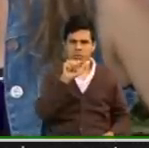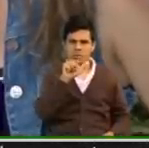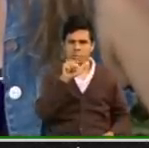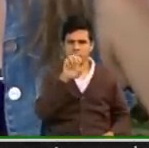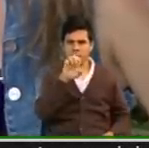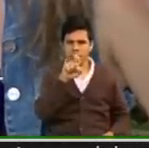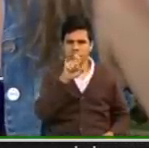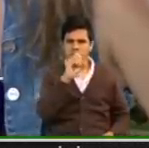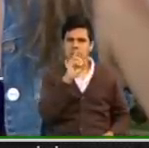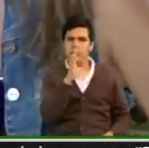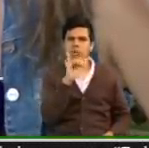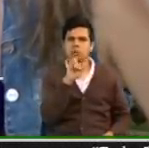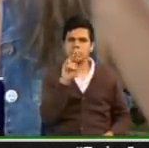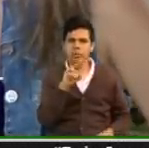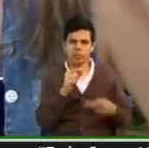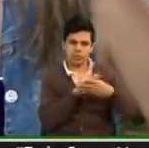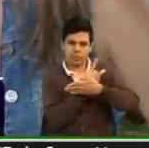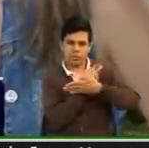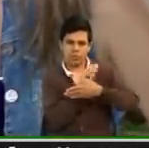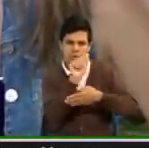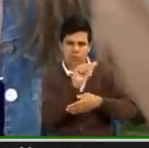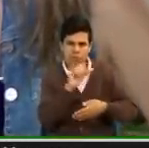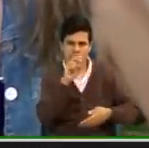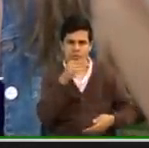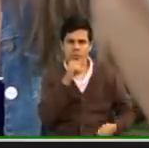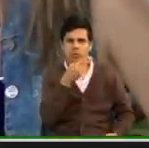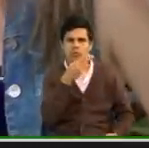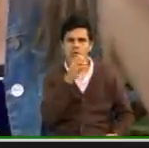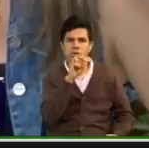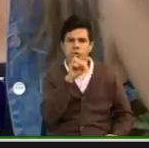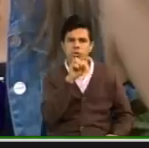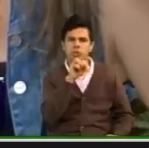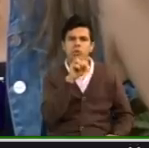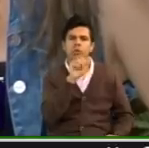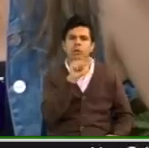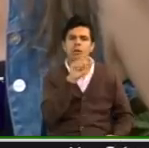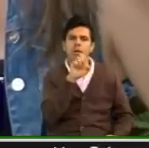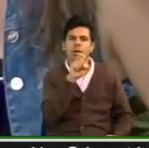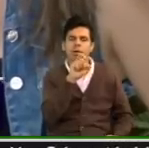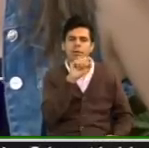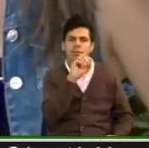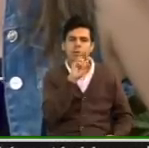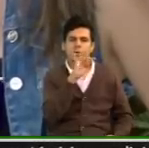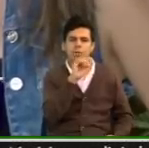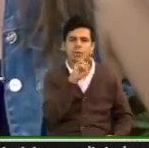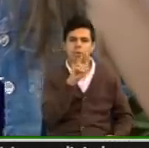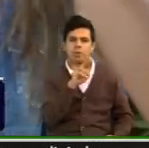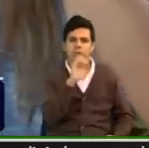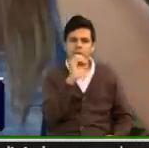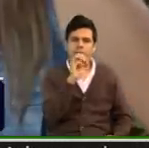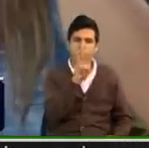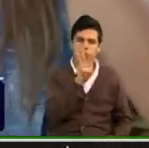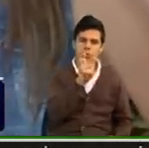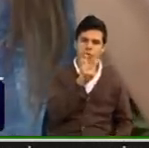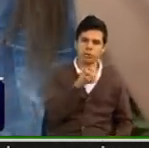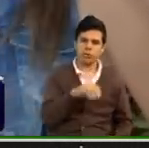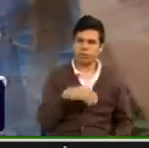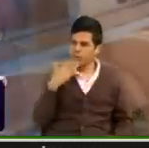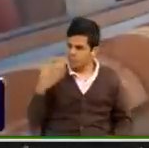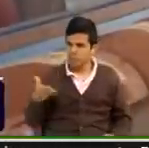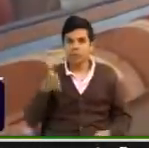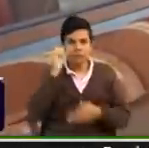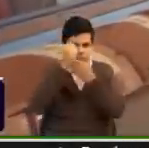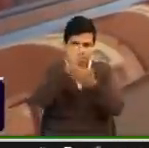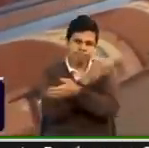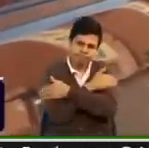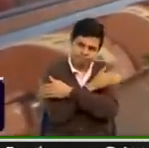@JohnAlexOrtiz. En Twitter estoy como @JohnAlexOrtiz08. Y ya, eso es más que todo. Muchas gracias. Bueno, Dios los